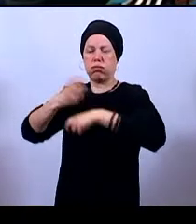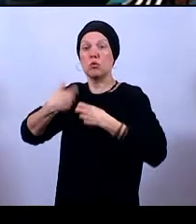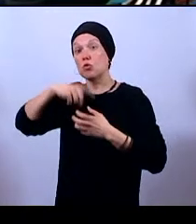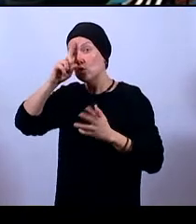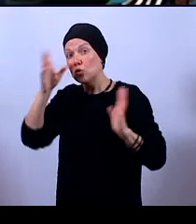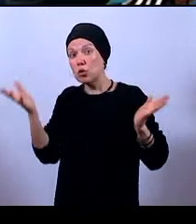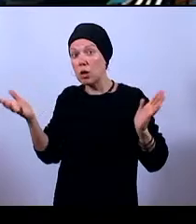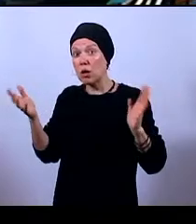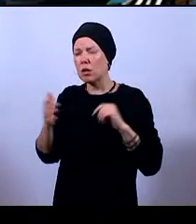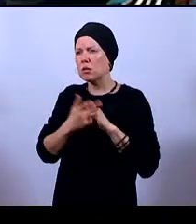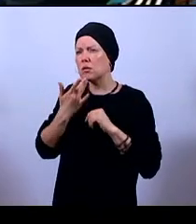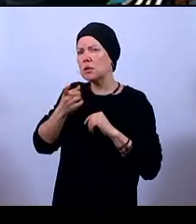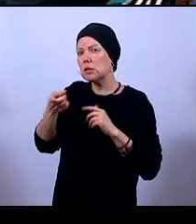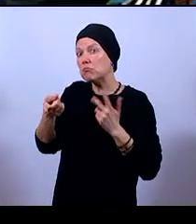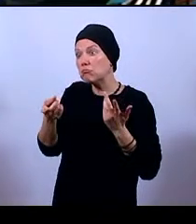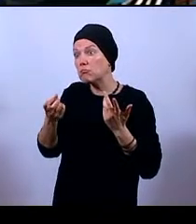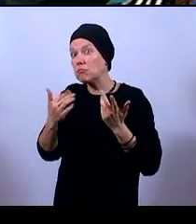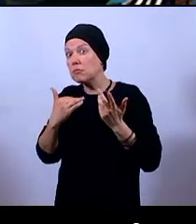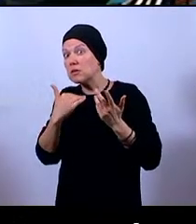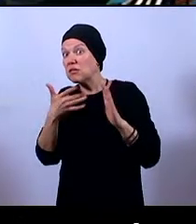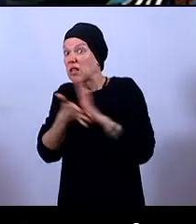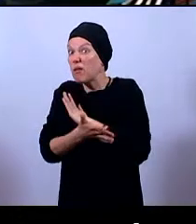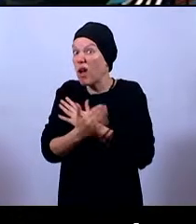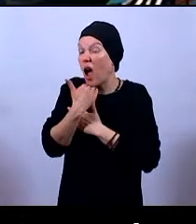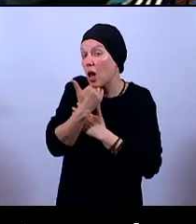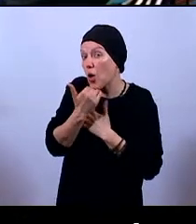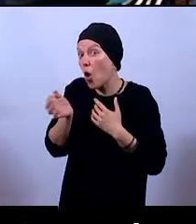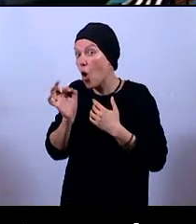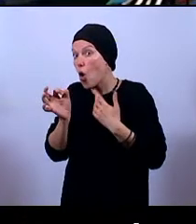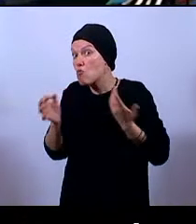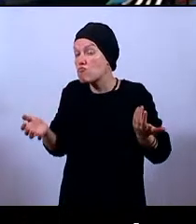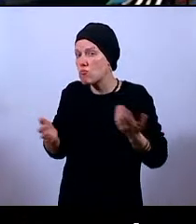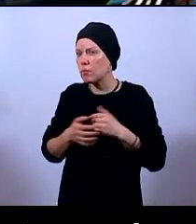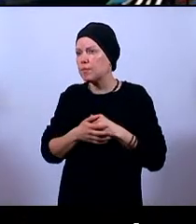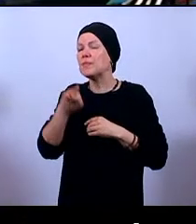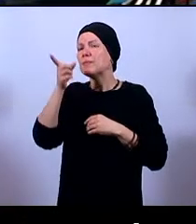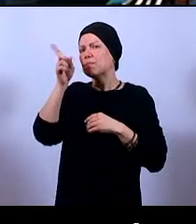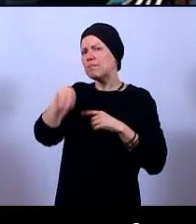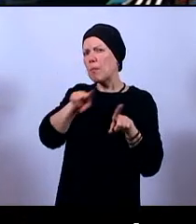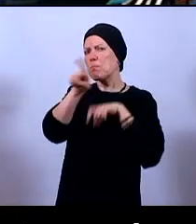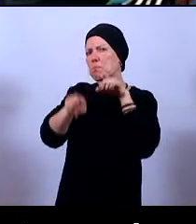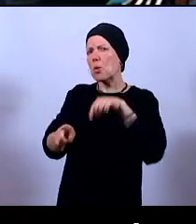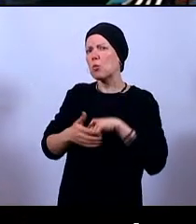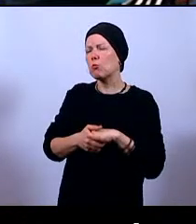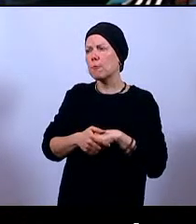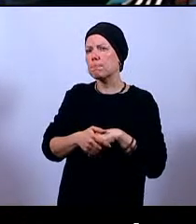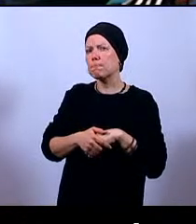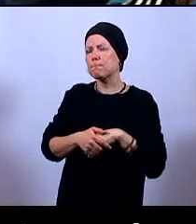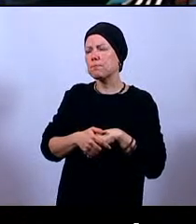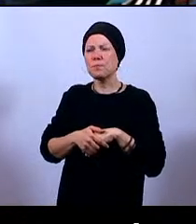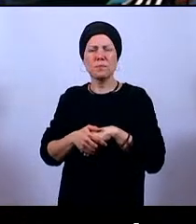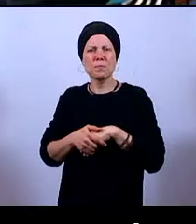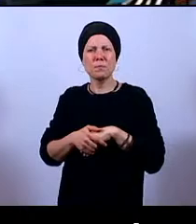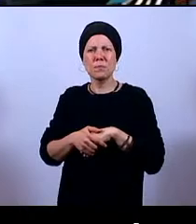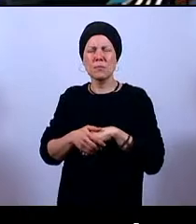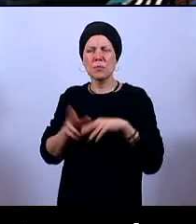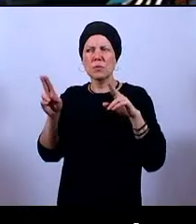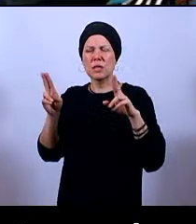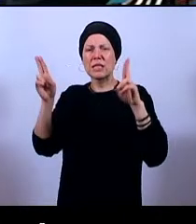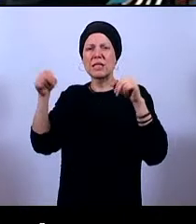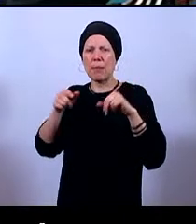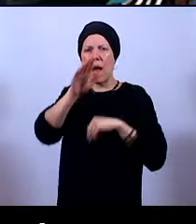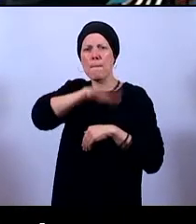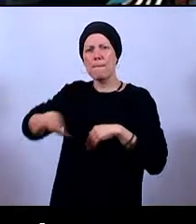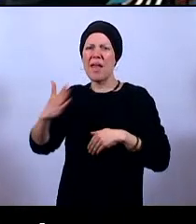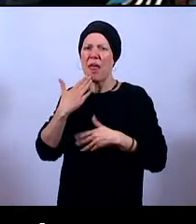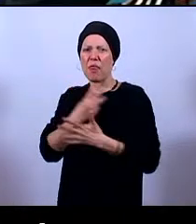tienen alguna valoración al respecto, si significa algo. Y también respecto al tema de los menores migrantes,